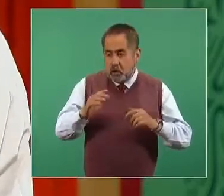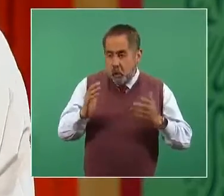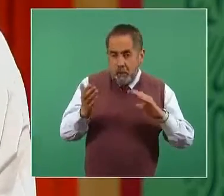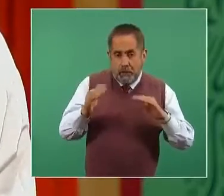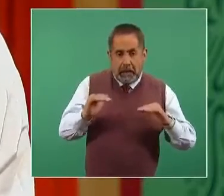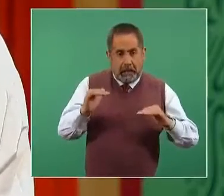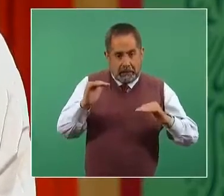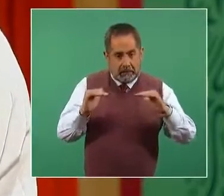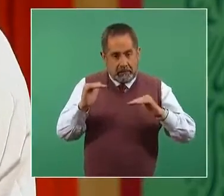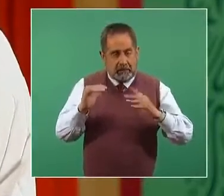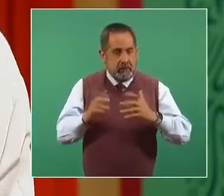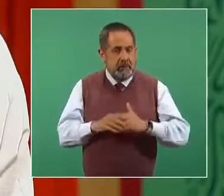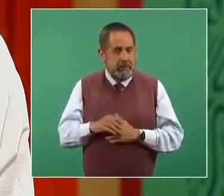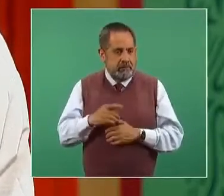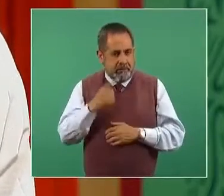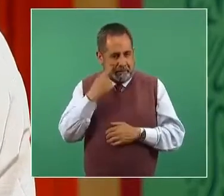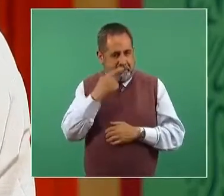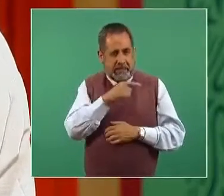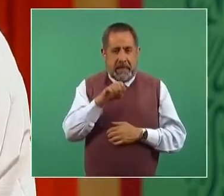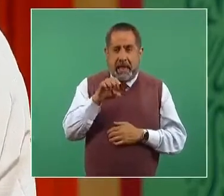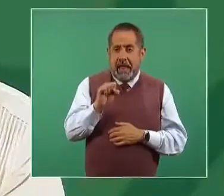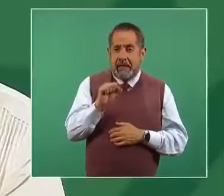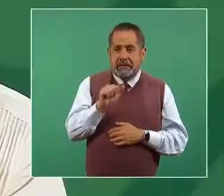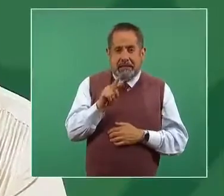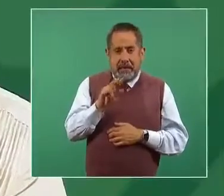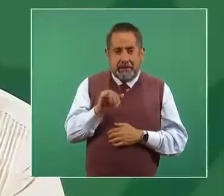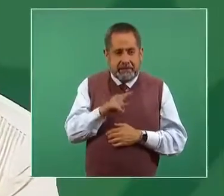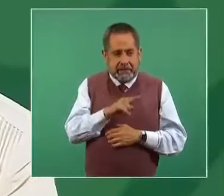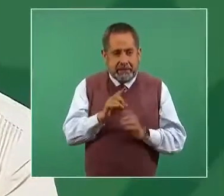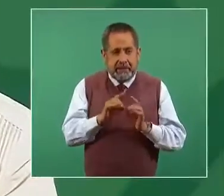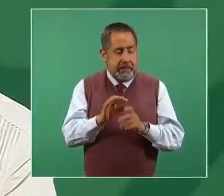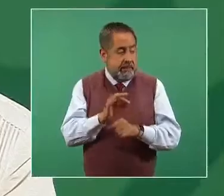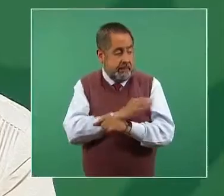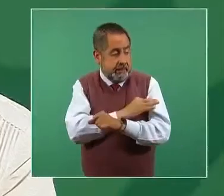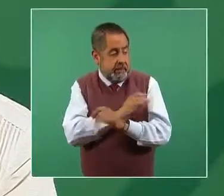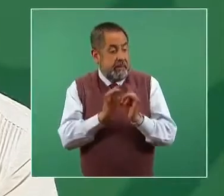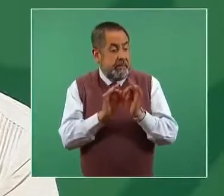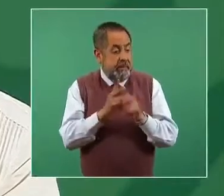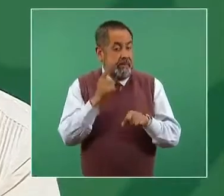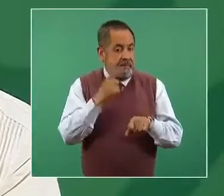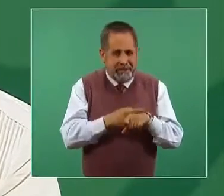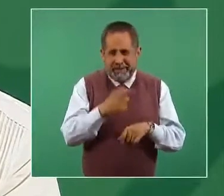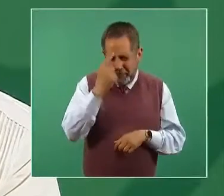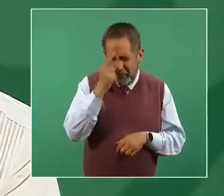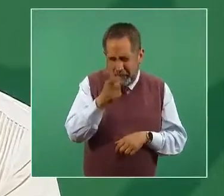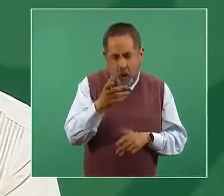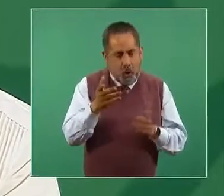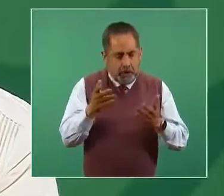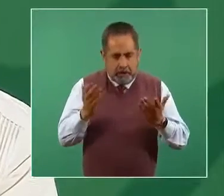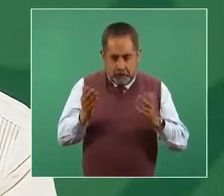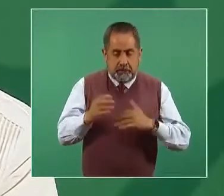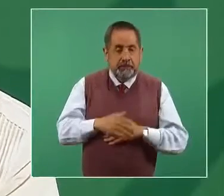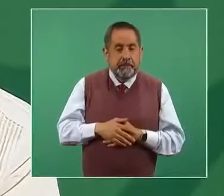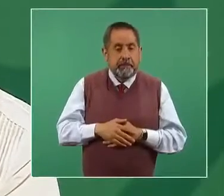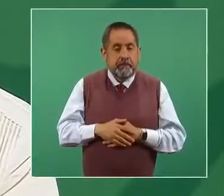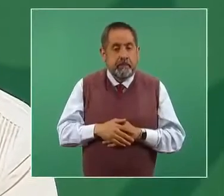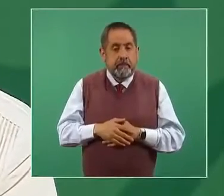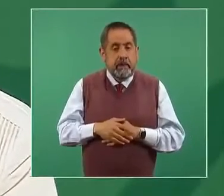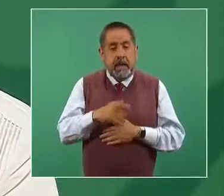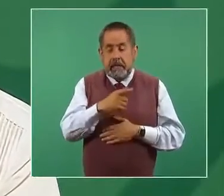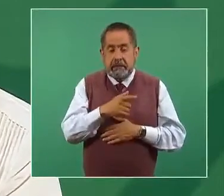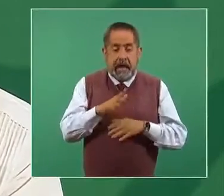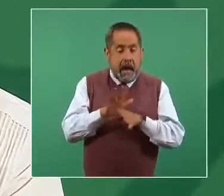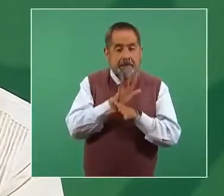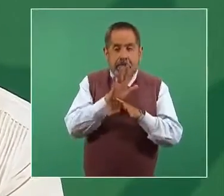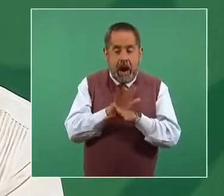comparativa de los ESAVIs, de los eventos supuestamente asociados a vacunación. Y la evidencia es evidencia